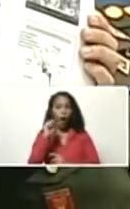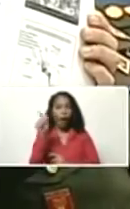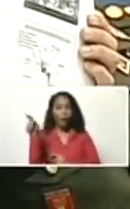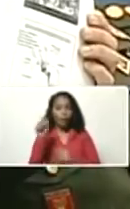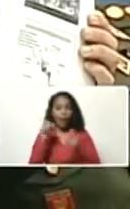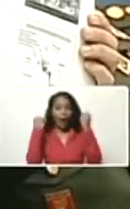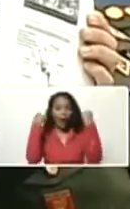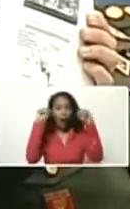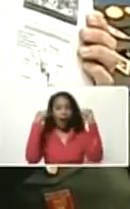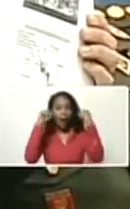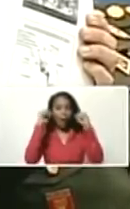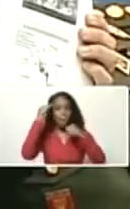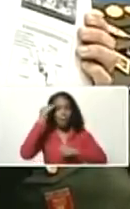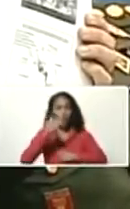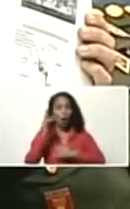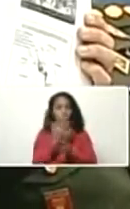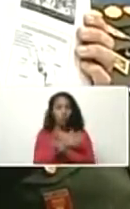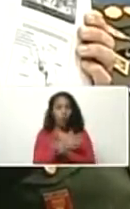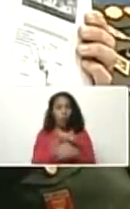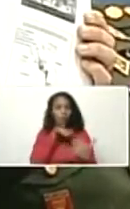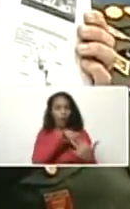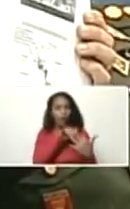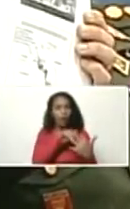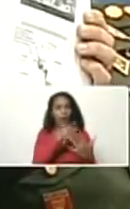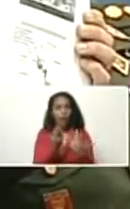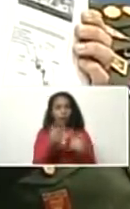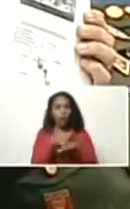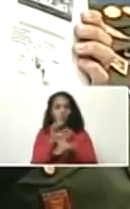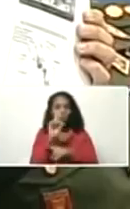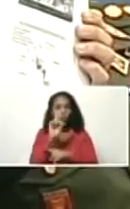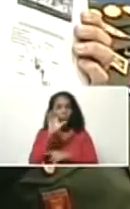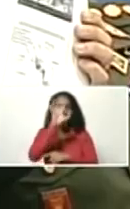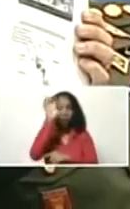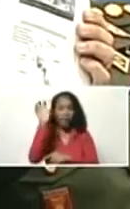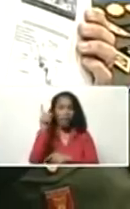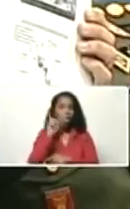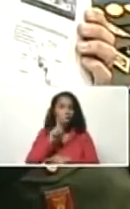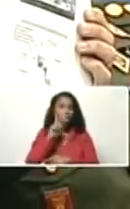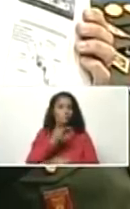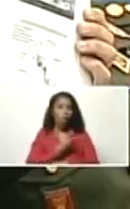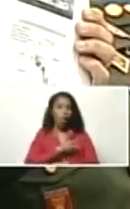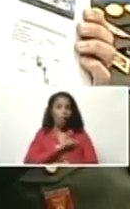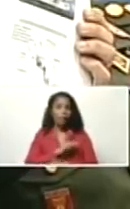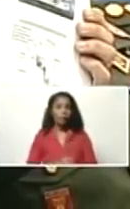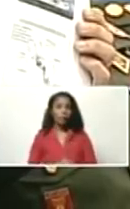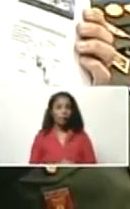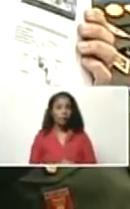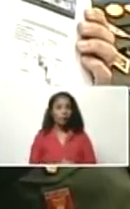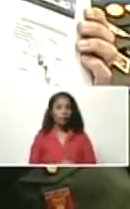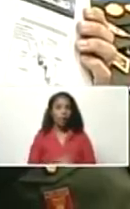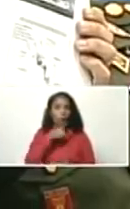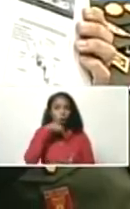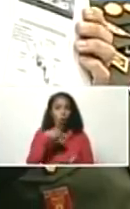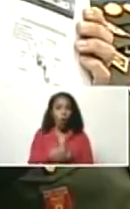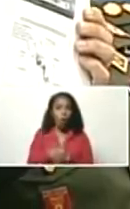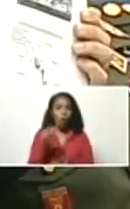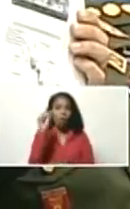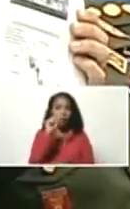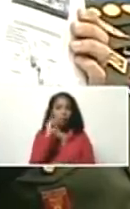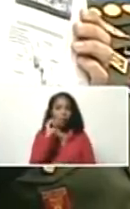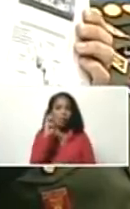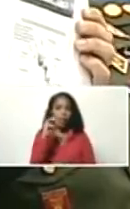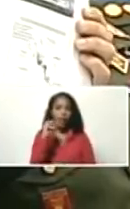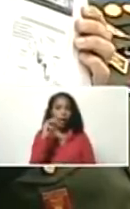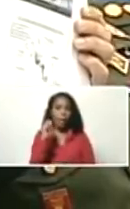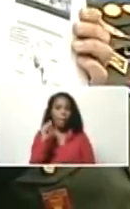de un juego de guerra que involucraba a unos países ficticios, no, de nombre